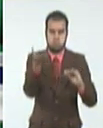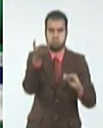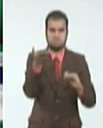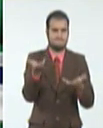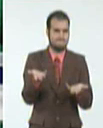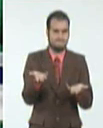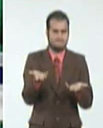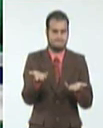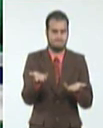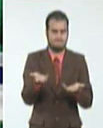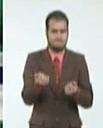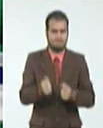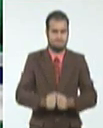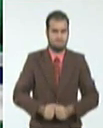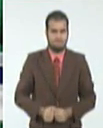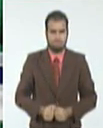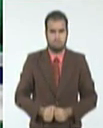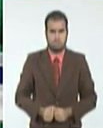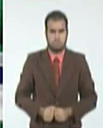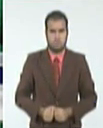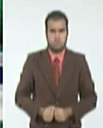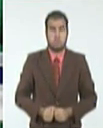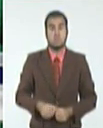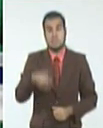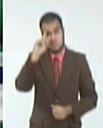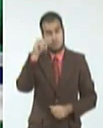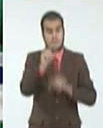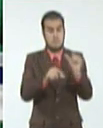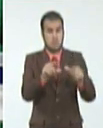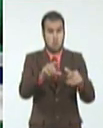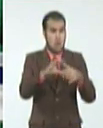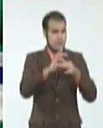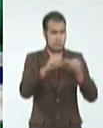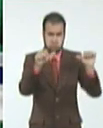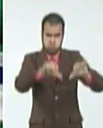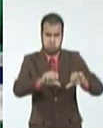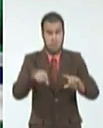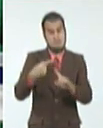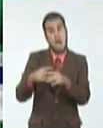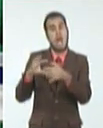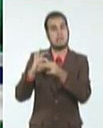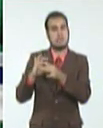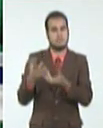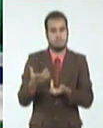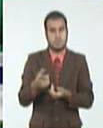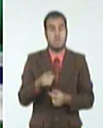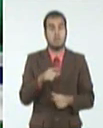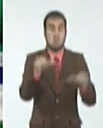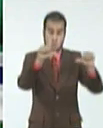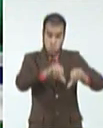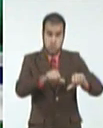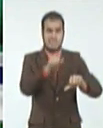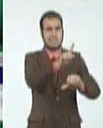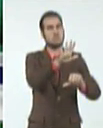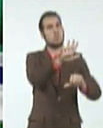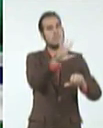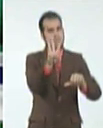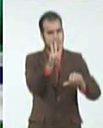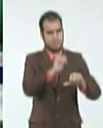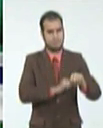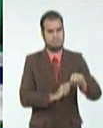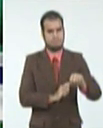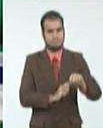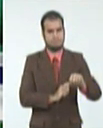fundamentalmente tanto de los críticos como de los graves. 153 críticos tenemos en el día de hoy